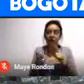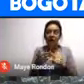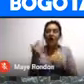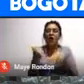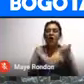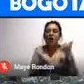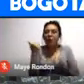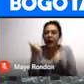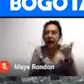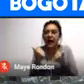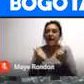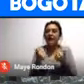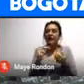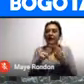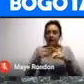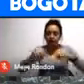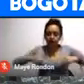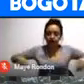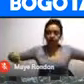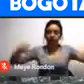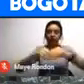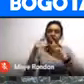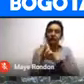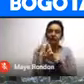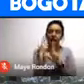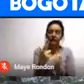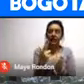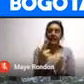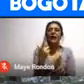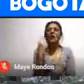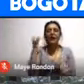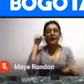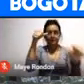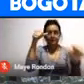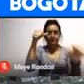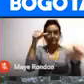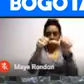arraigo Un arraigo al territorio Y nos interesemos Por conocer esa memoria